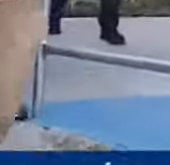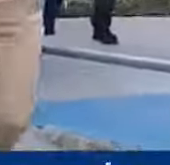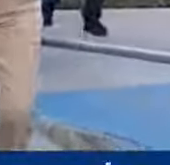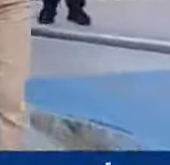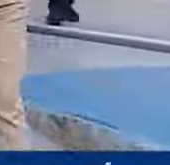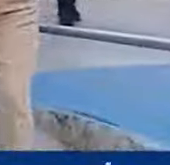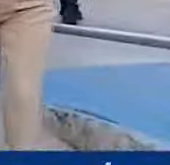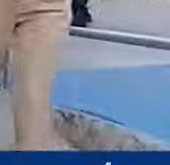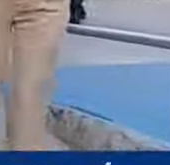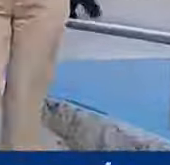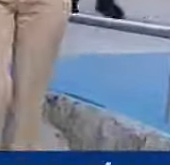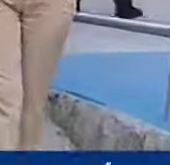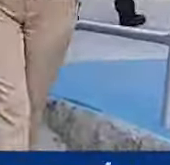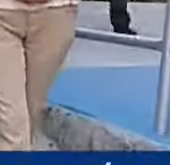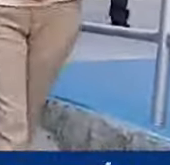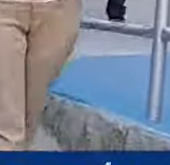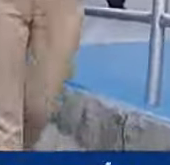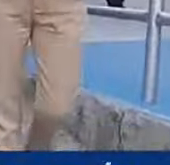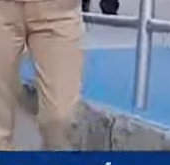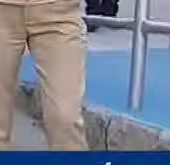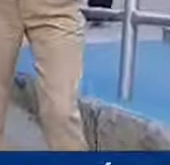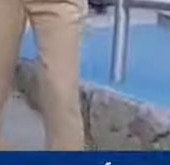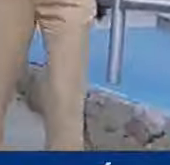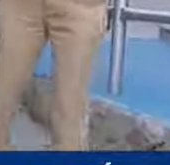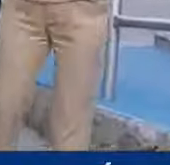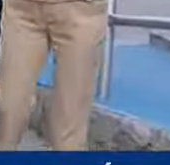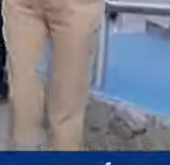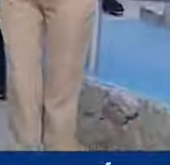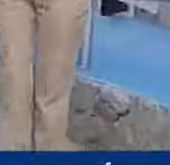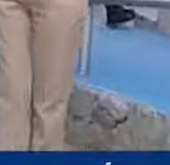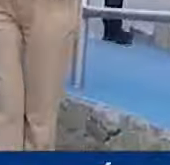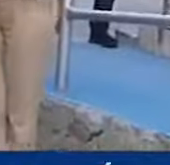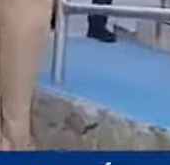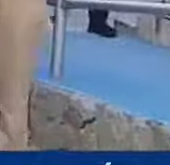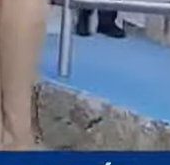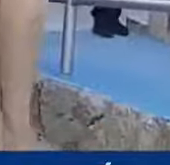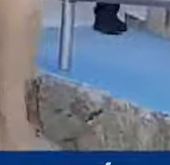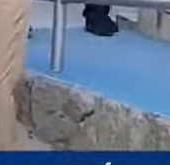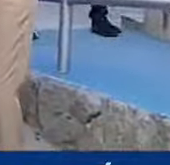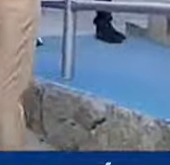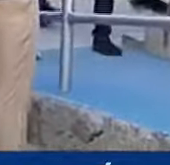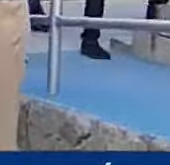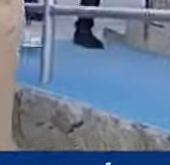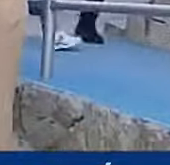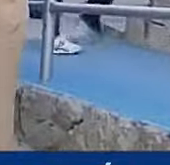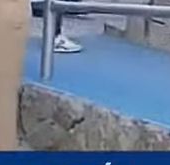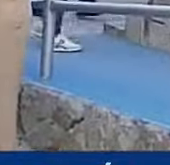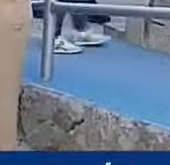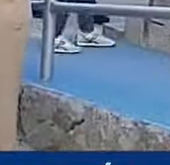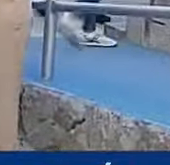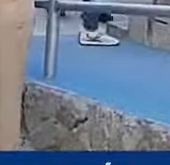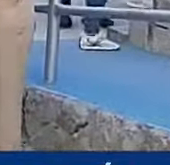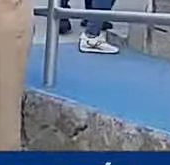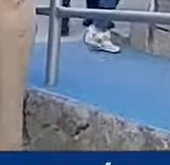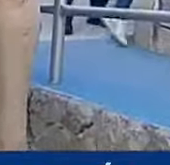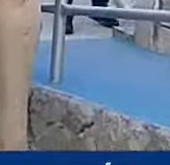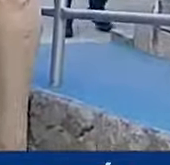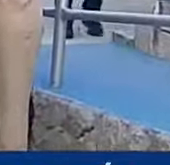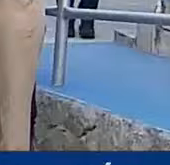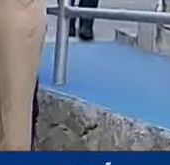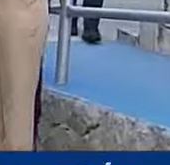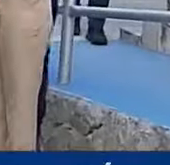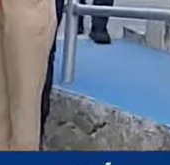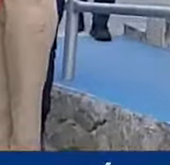en el camino correcto y ahora nos vinimos para acá a entregar el centro de